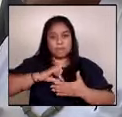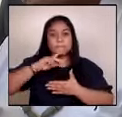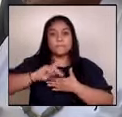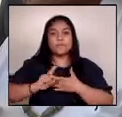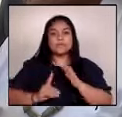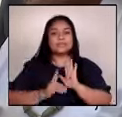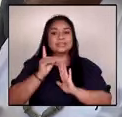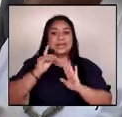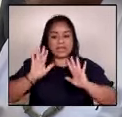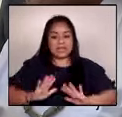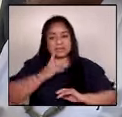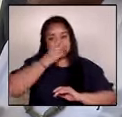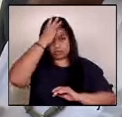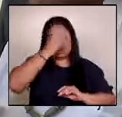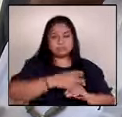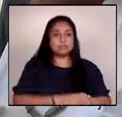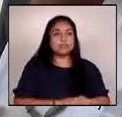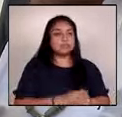Quiché.